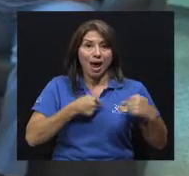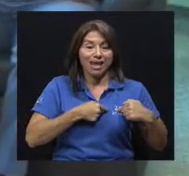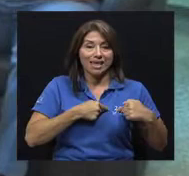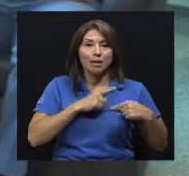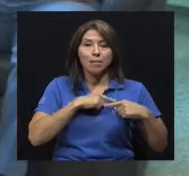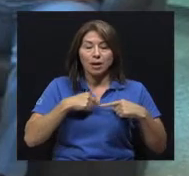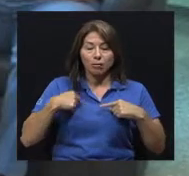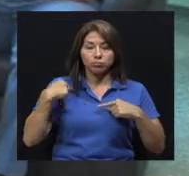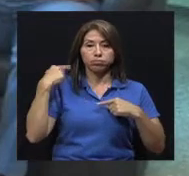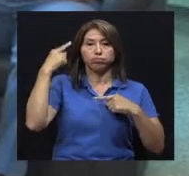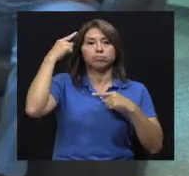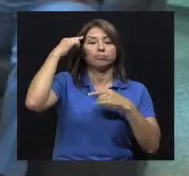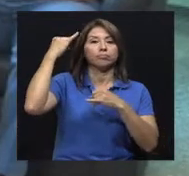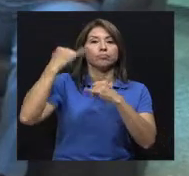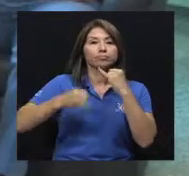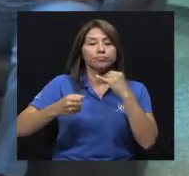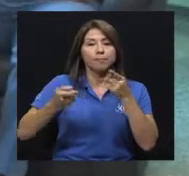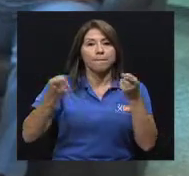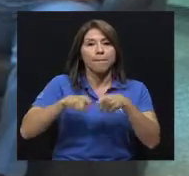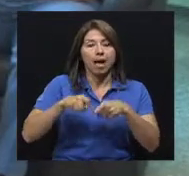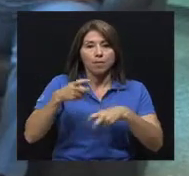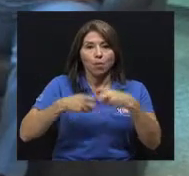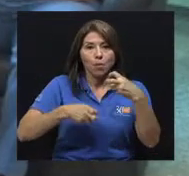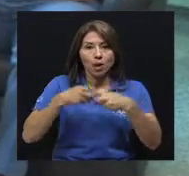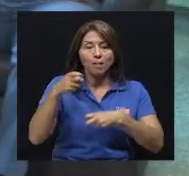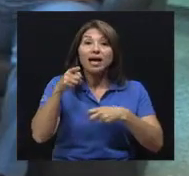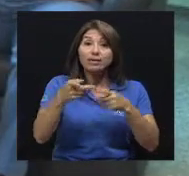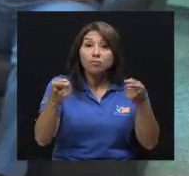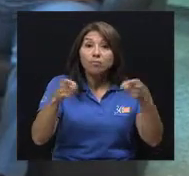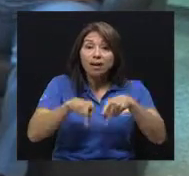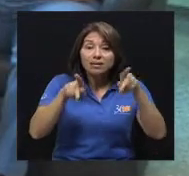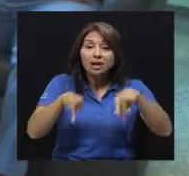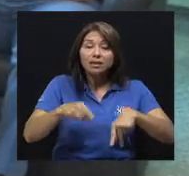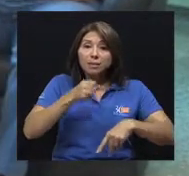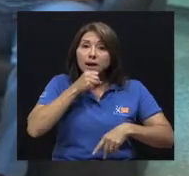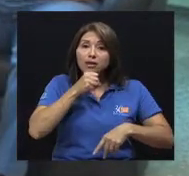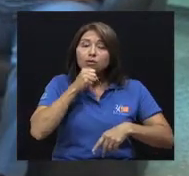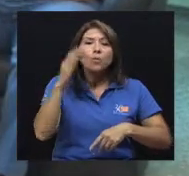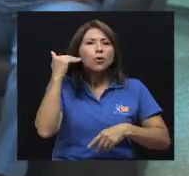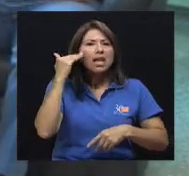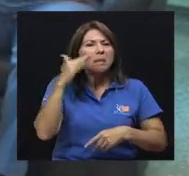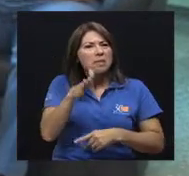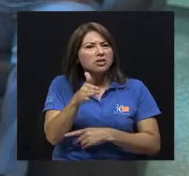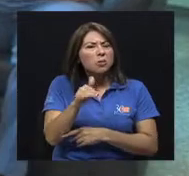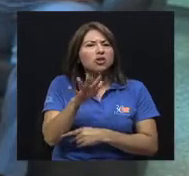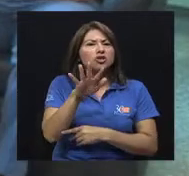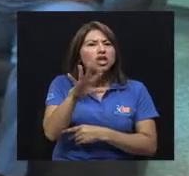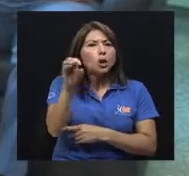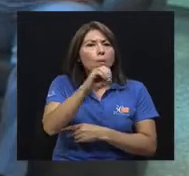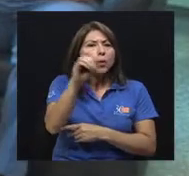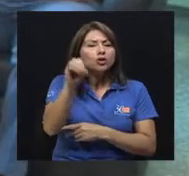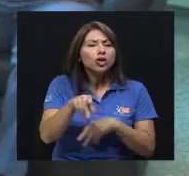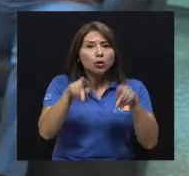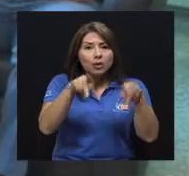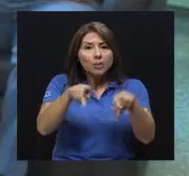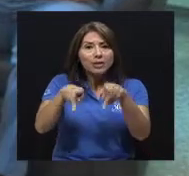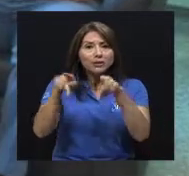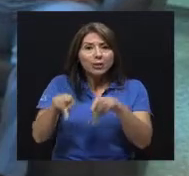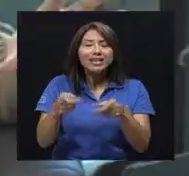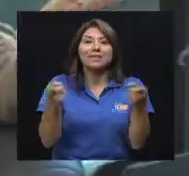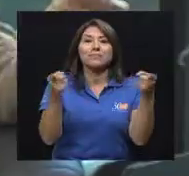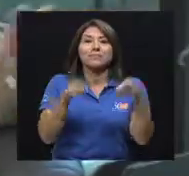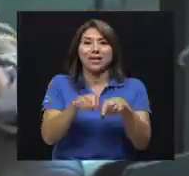fondo. Entonces, esto es importantísimo en gente mayor, porque más o menos el 5% de los pacientes de más de 65 años tiene esta